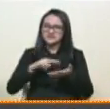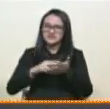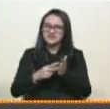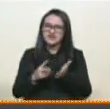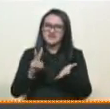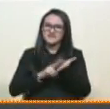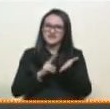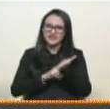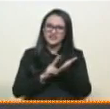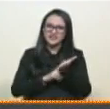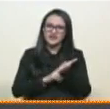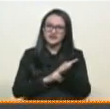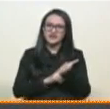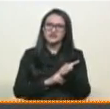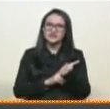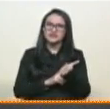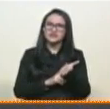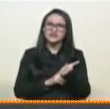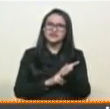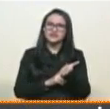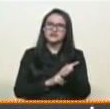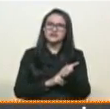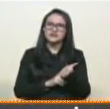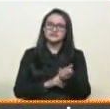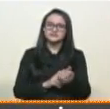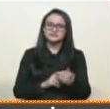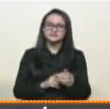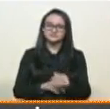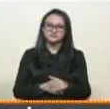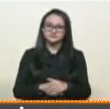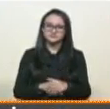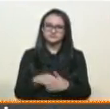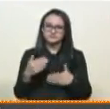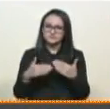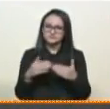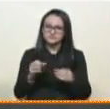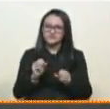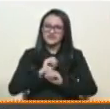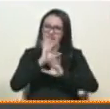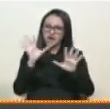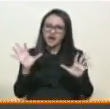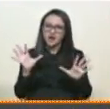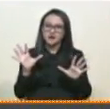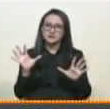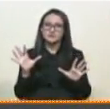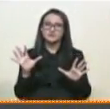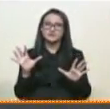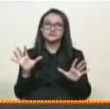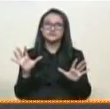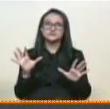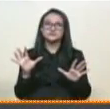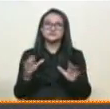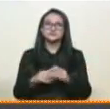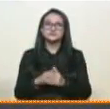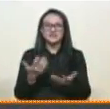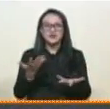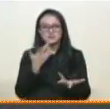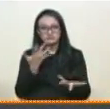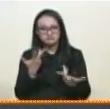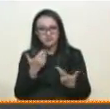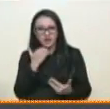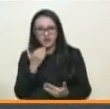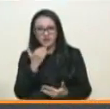es, vamos a hablarlo de esta manera, algo claro, ¿no? Cuentas claras conservan amistad. ¿Qué nos puede decir sobre